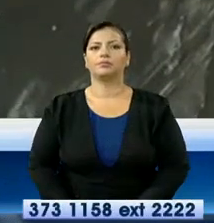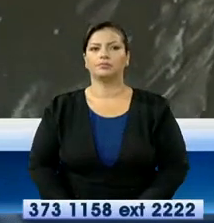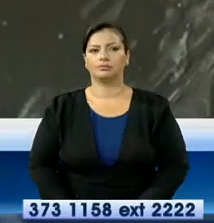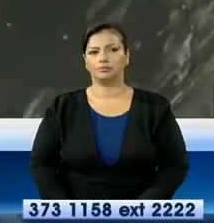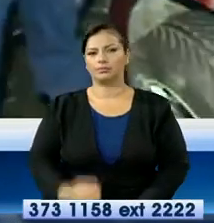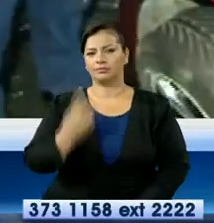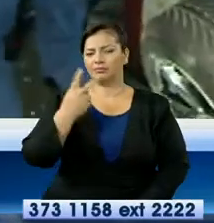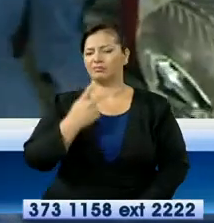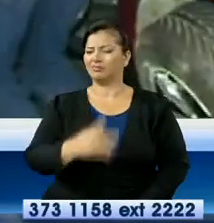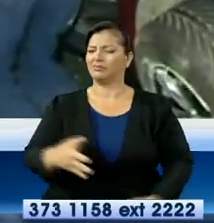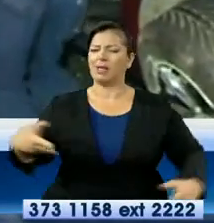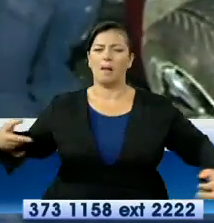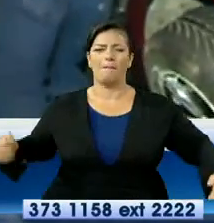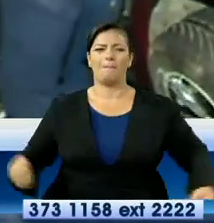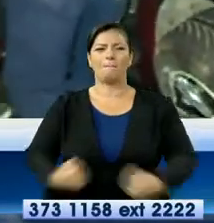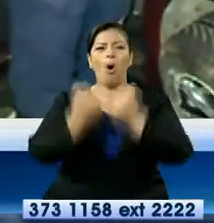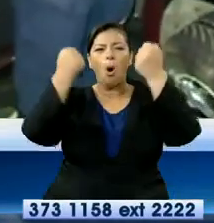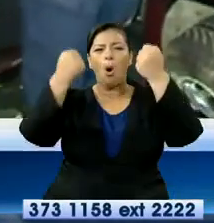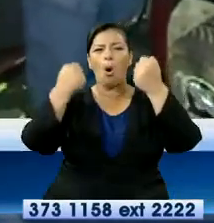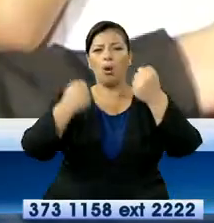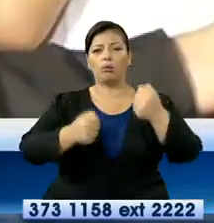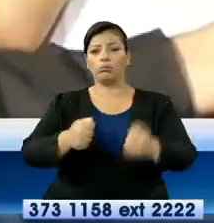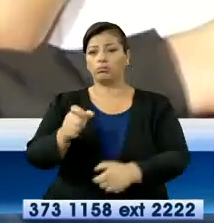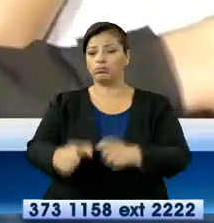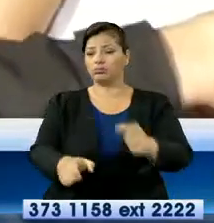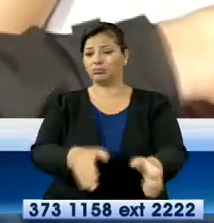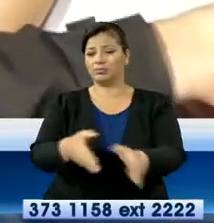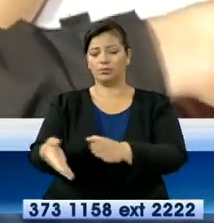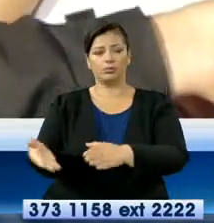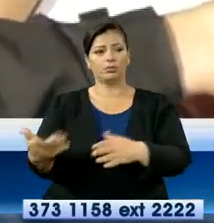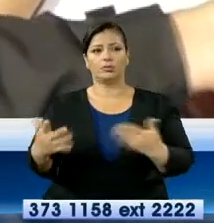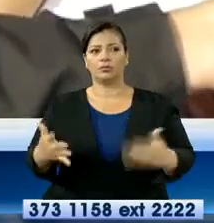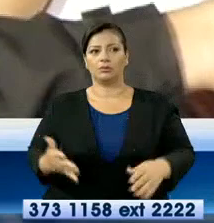del siniestro, vivieron para contarlo. Y gracias a mi